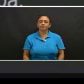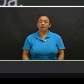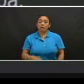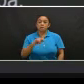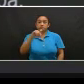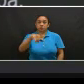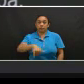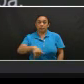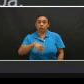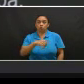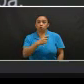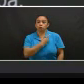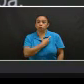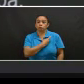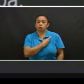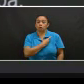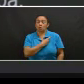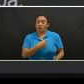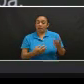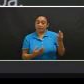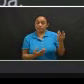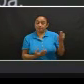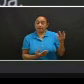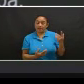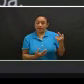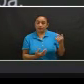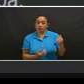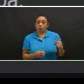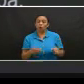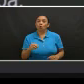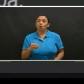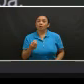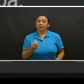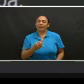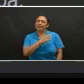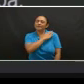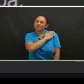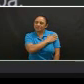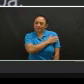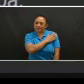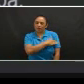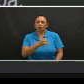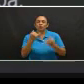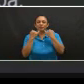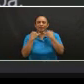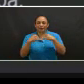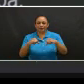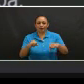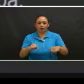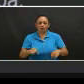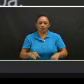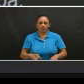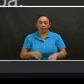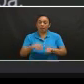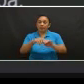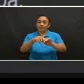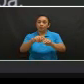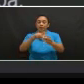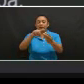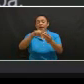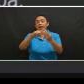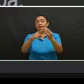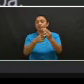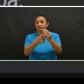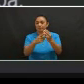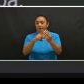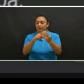solo esperando de que... Mire la misericordia de Jacob, dijo, no, primero voy a dividir en dos partes el